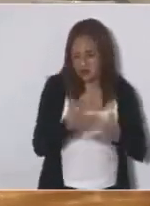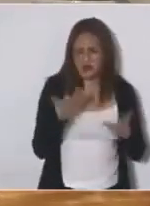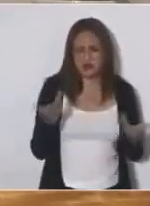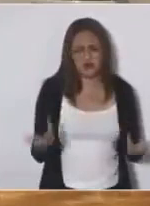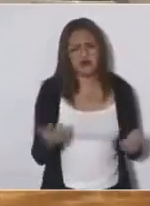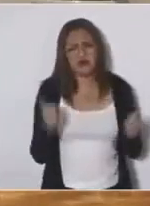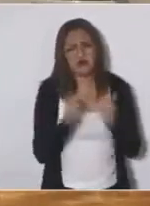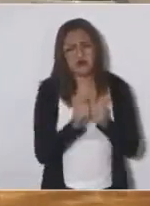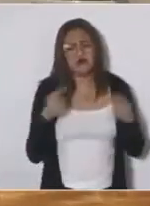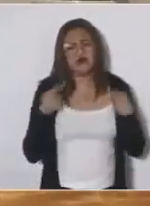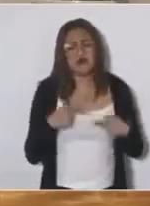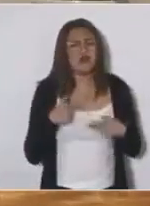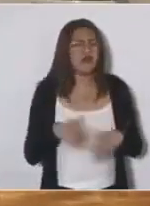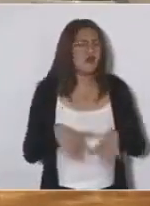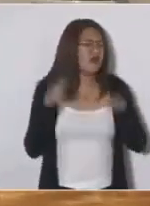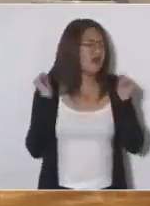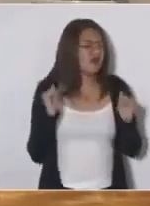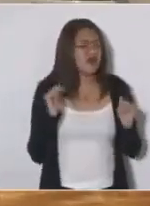presiona